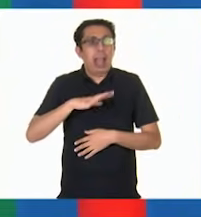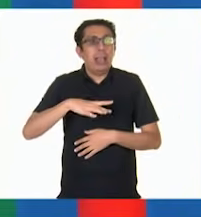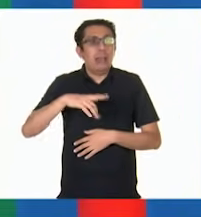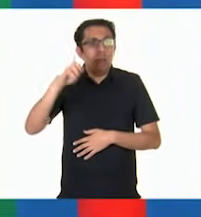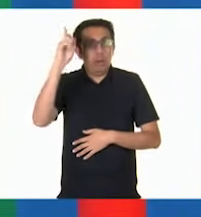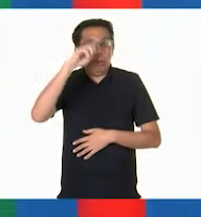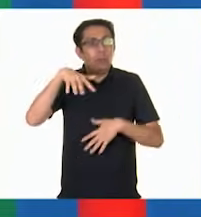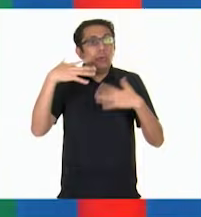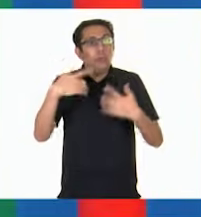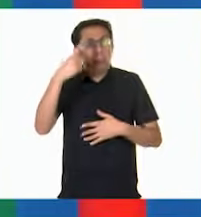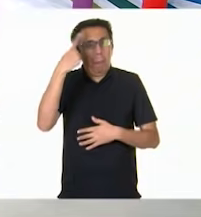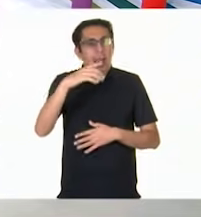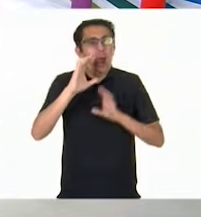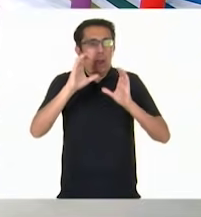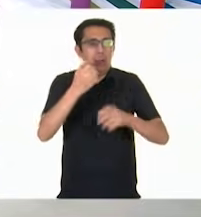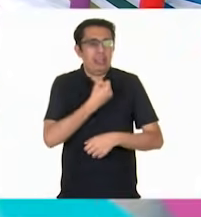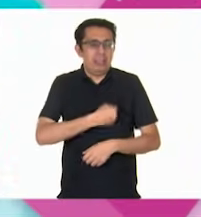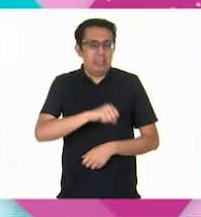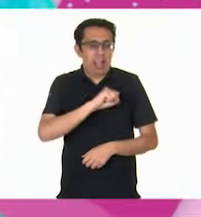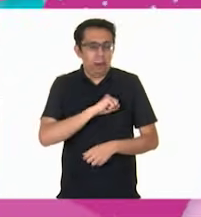útiles para cuidar de nuestra salud.